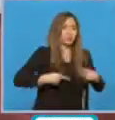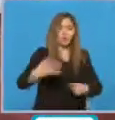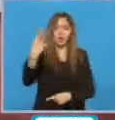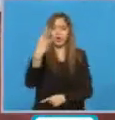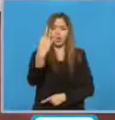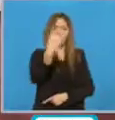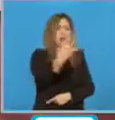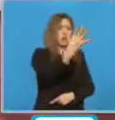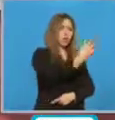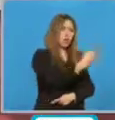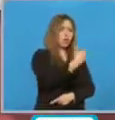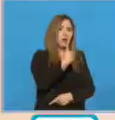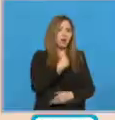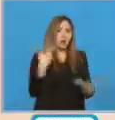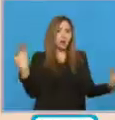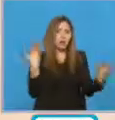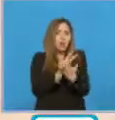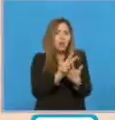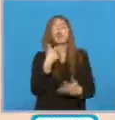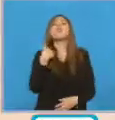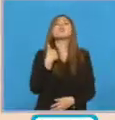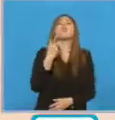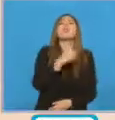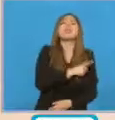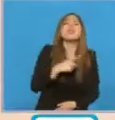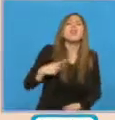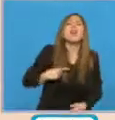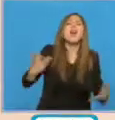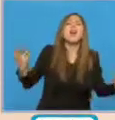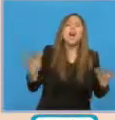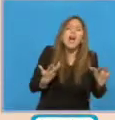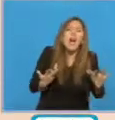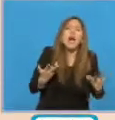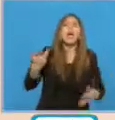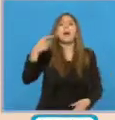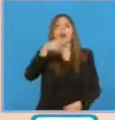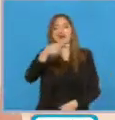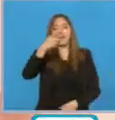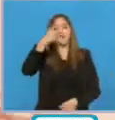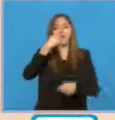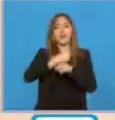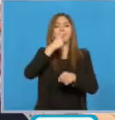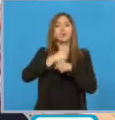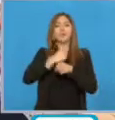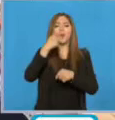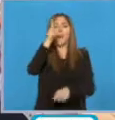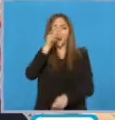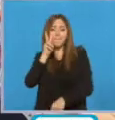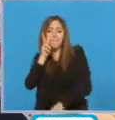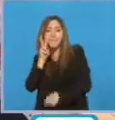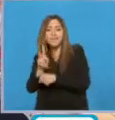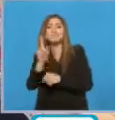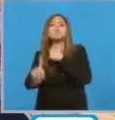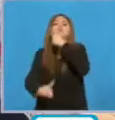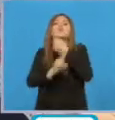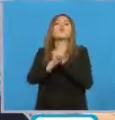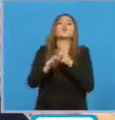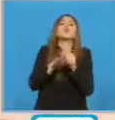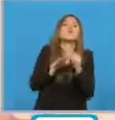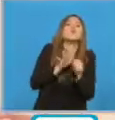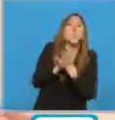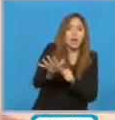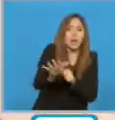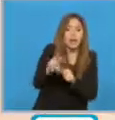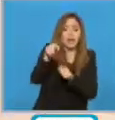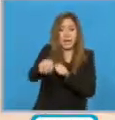que debemos de hacer y lo que yo les pido es que tratemos, haz de cuenta que veas la circunstancia, ¿no? Sí. Y tú